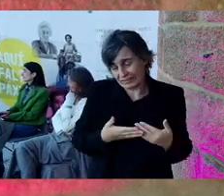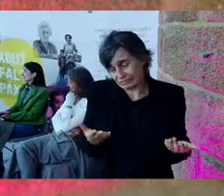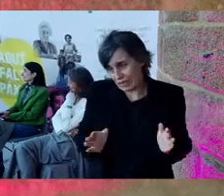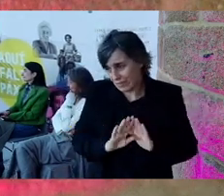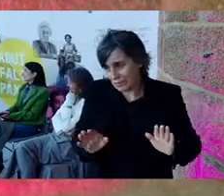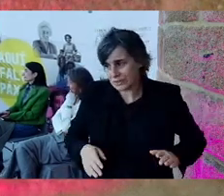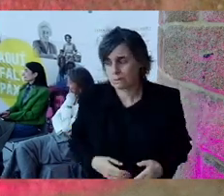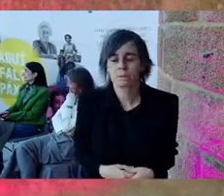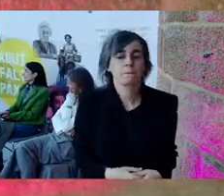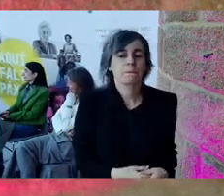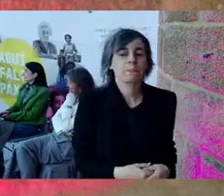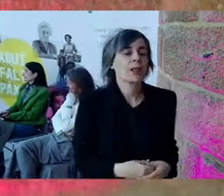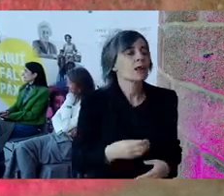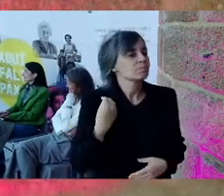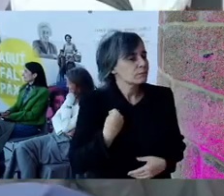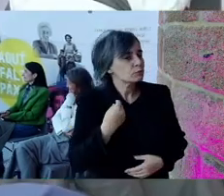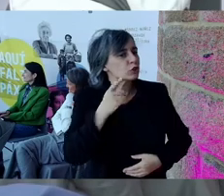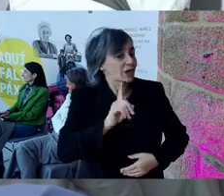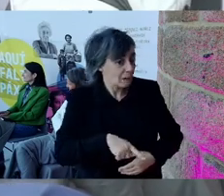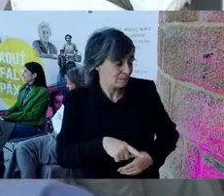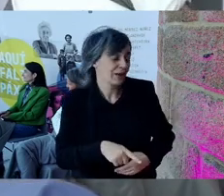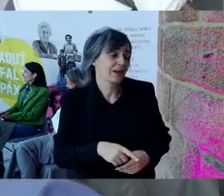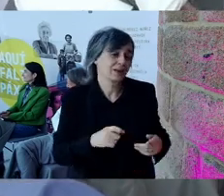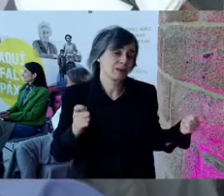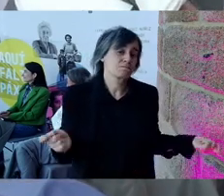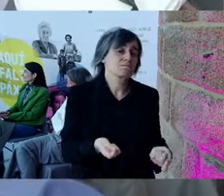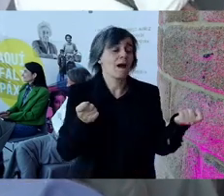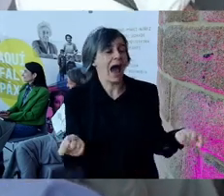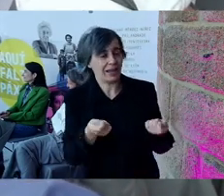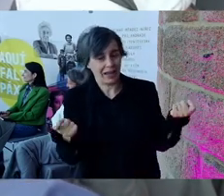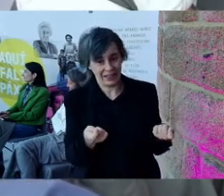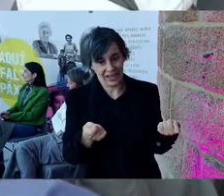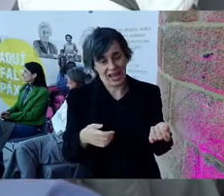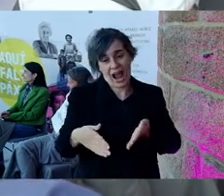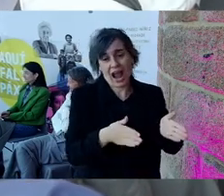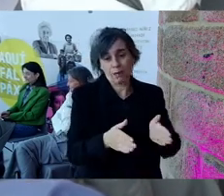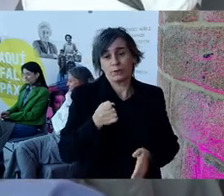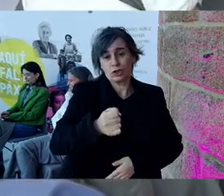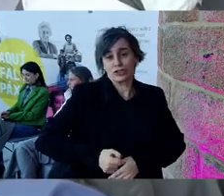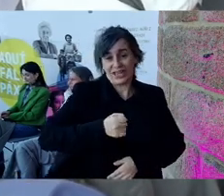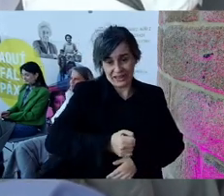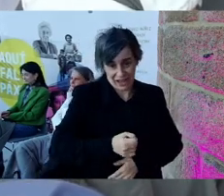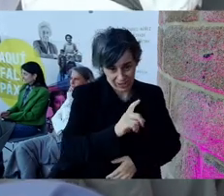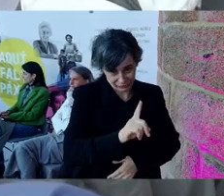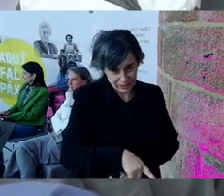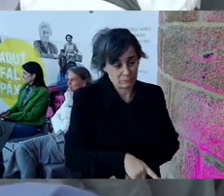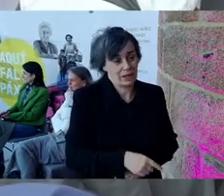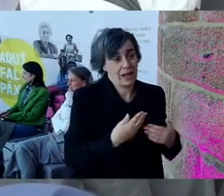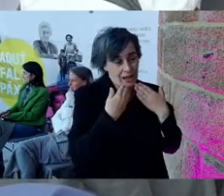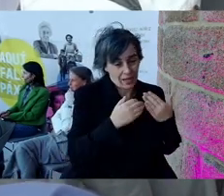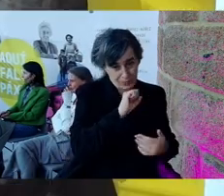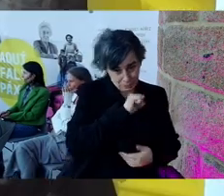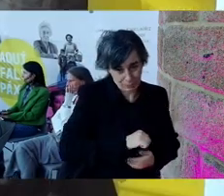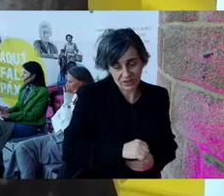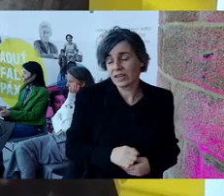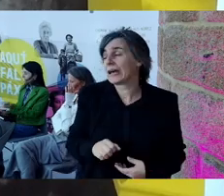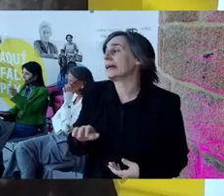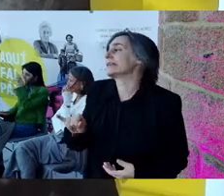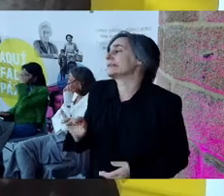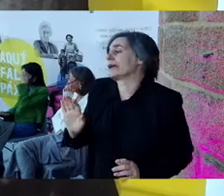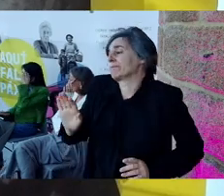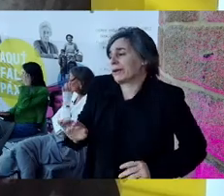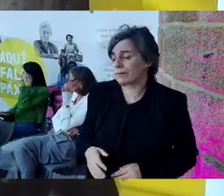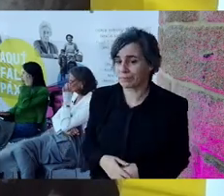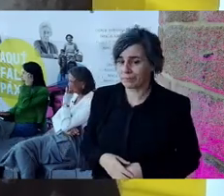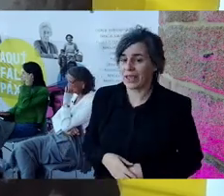vamos, vaya bueno, tipo. Y a operación de marketing do Camiño de Santiago é unha concepción que